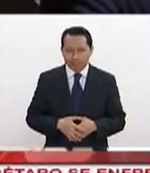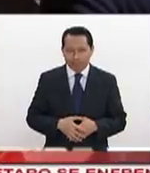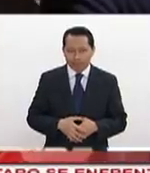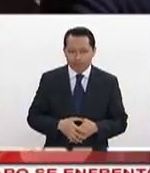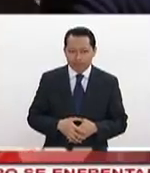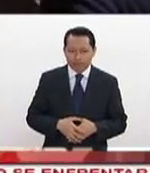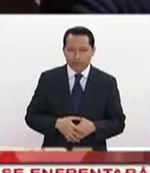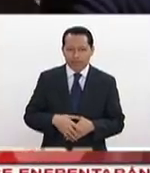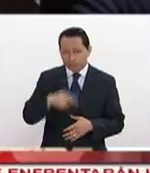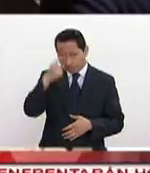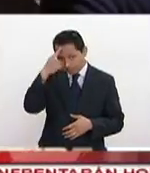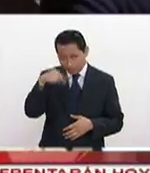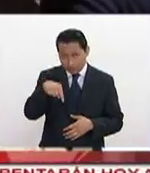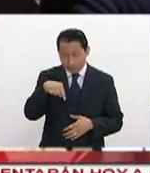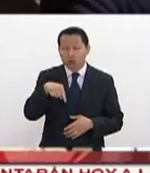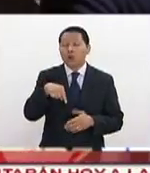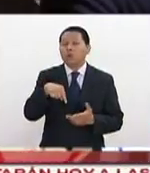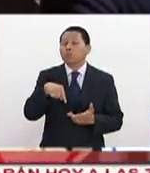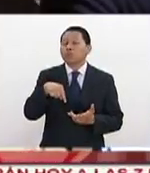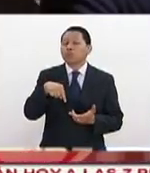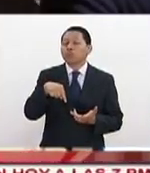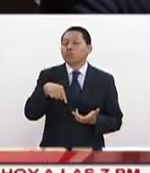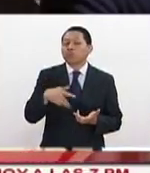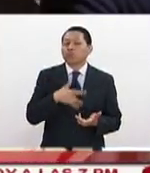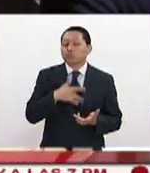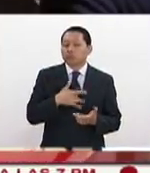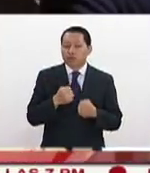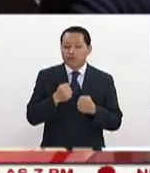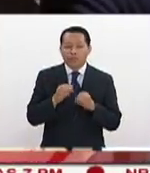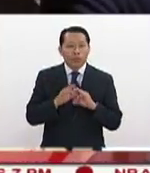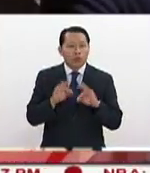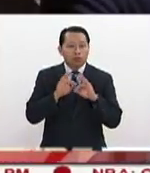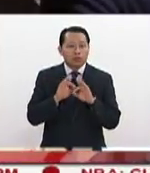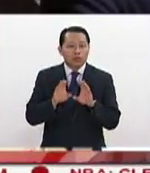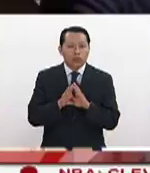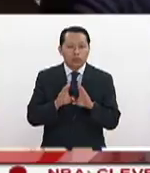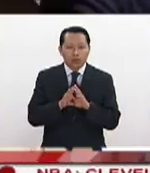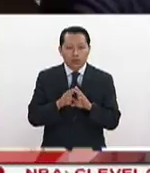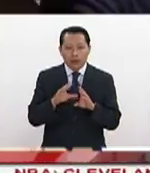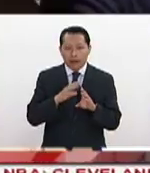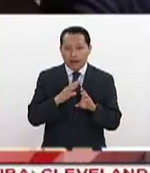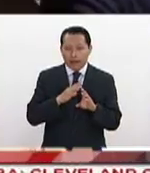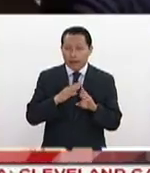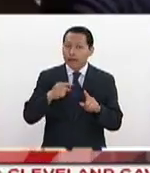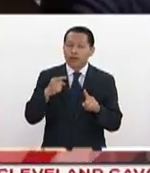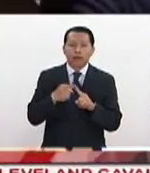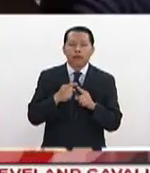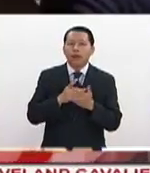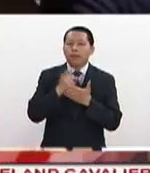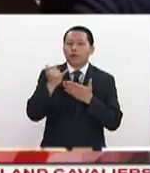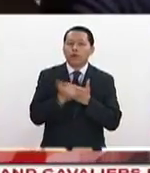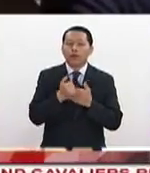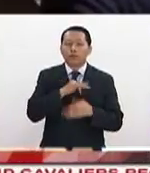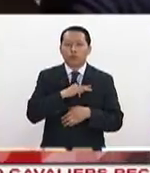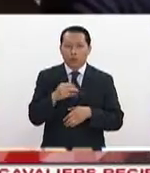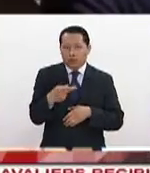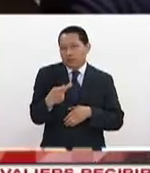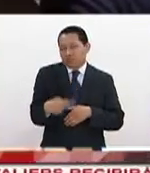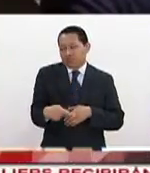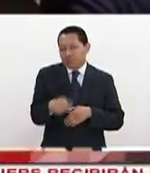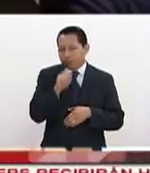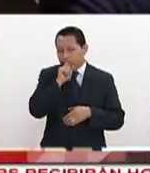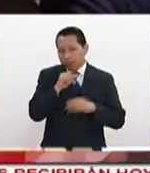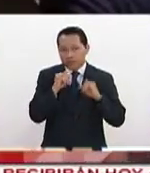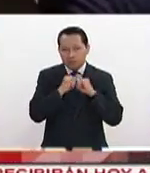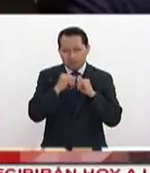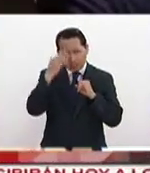Hoy para mí es una revancha muy, pero muy importante. Coincido completamente en todo lo que hablamos en cuanto al proyecto de la institución.